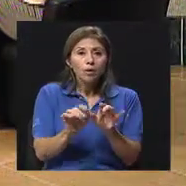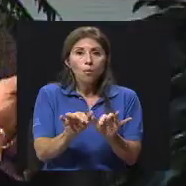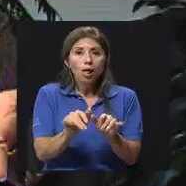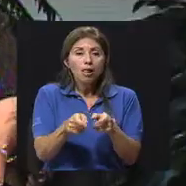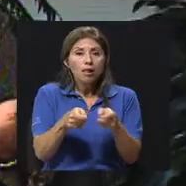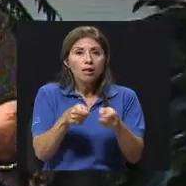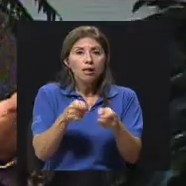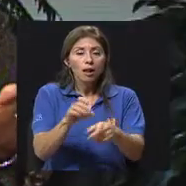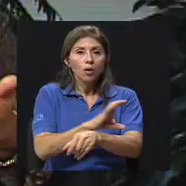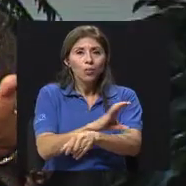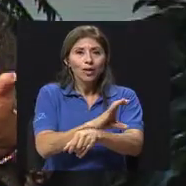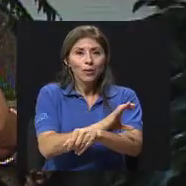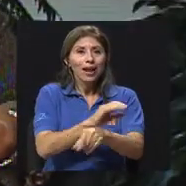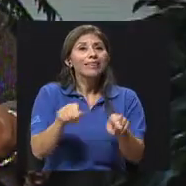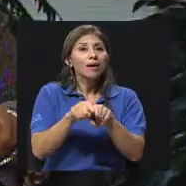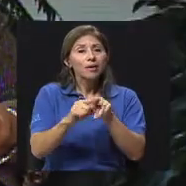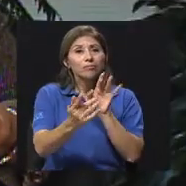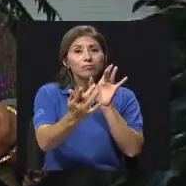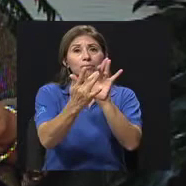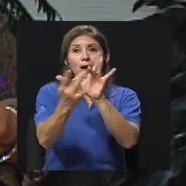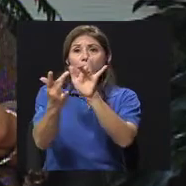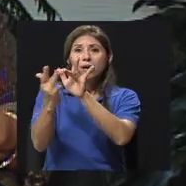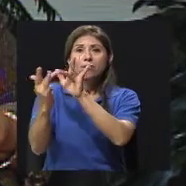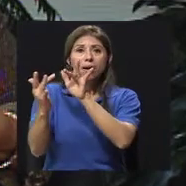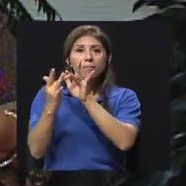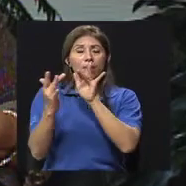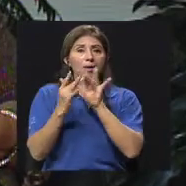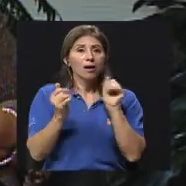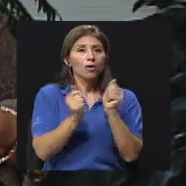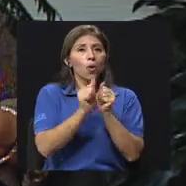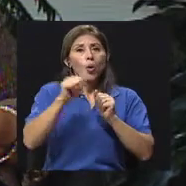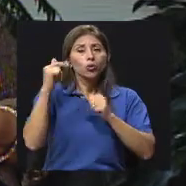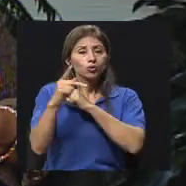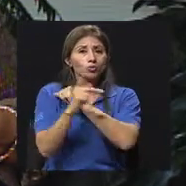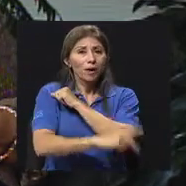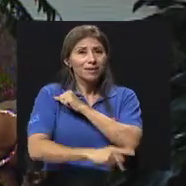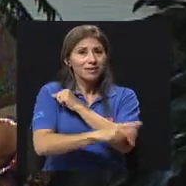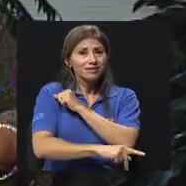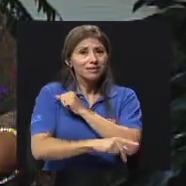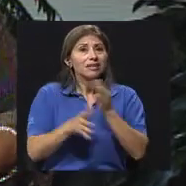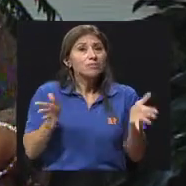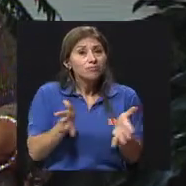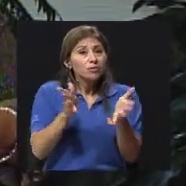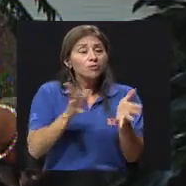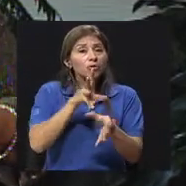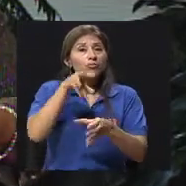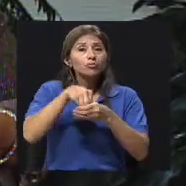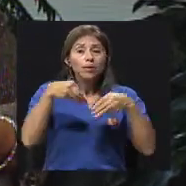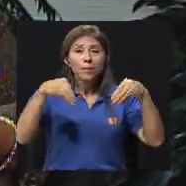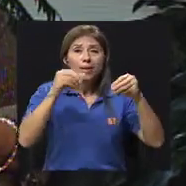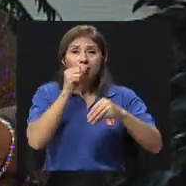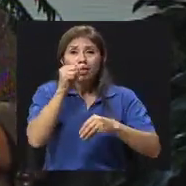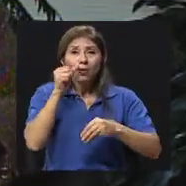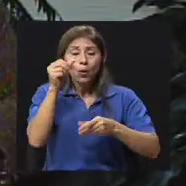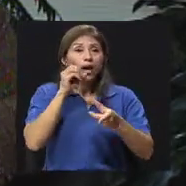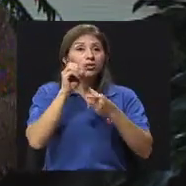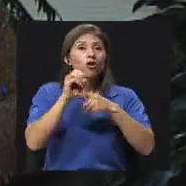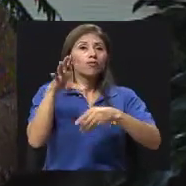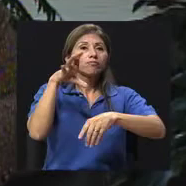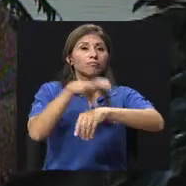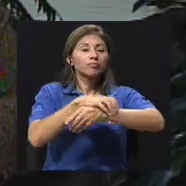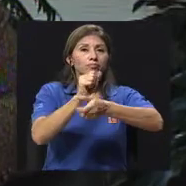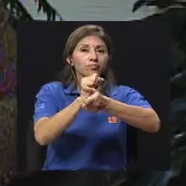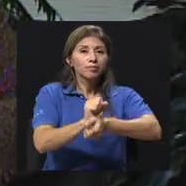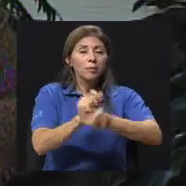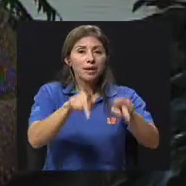países en donde estamos involucrando la trata de personas, estamos involucrando la venta de drogas, estamos involucrando, y los padres no